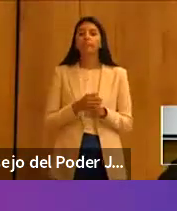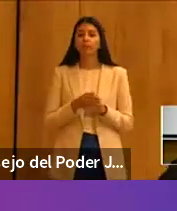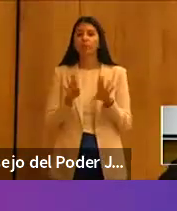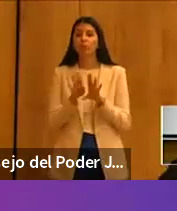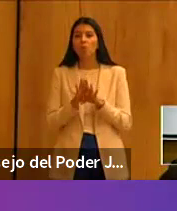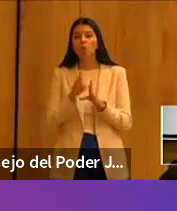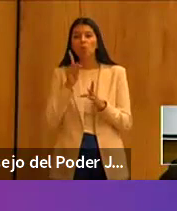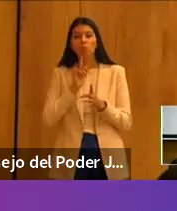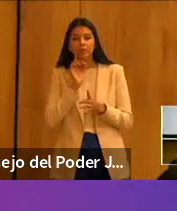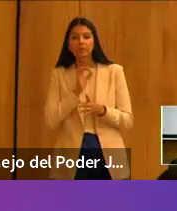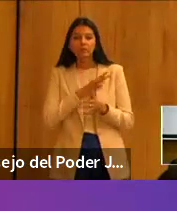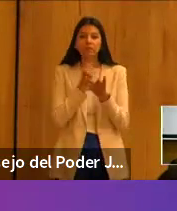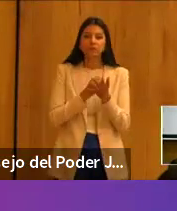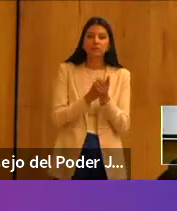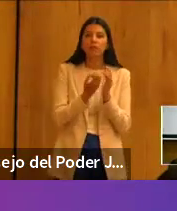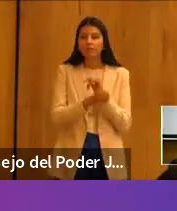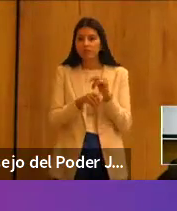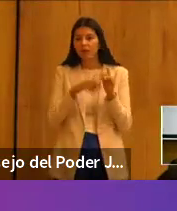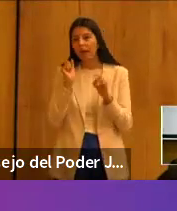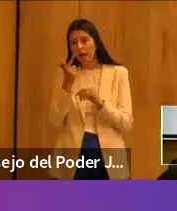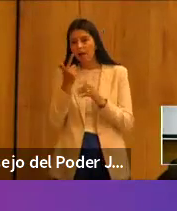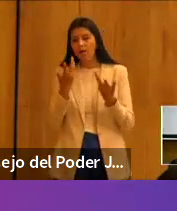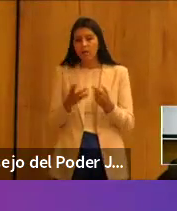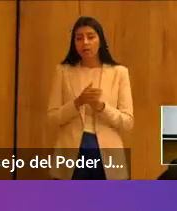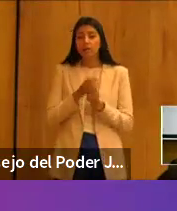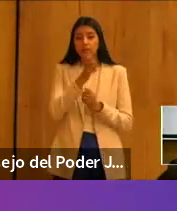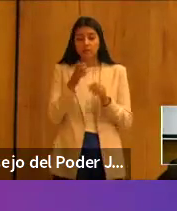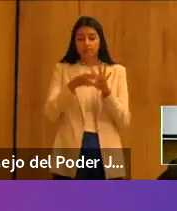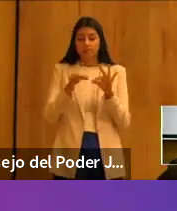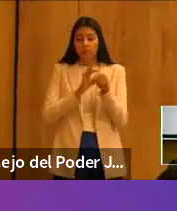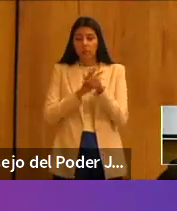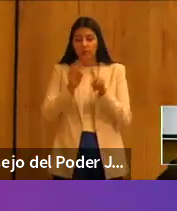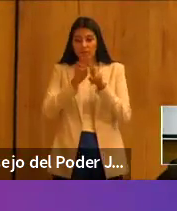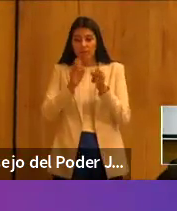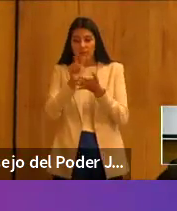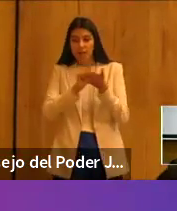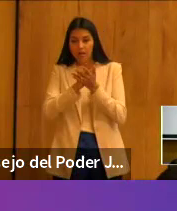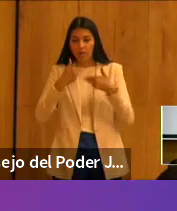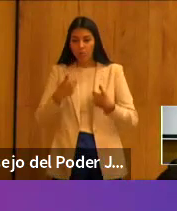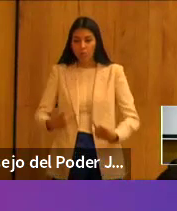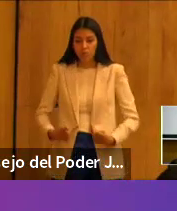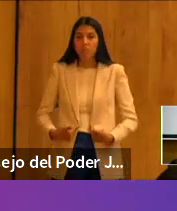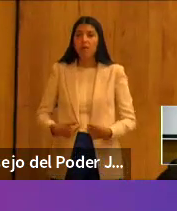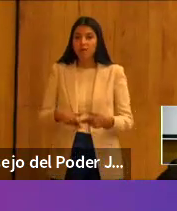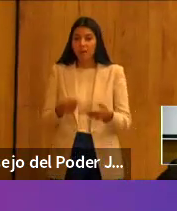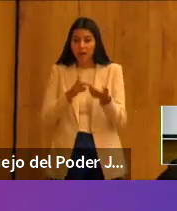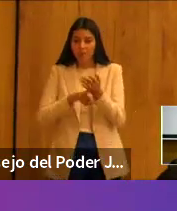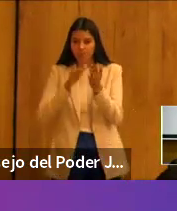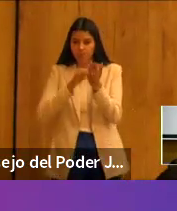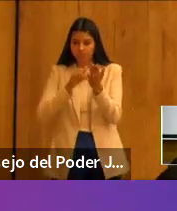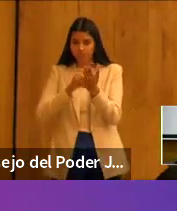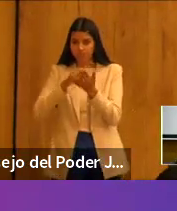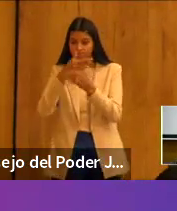la confesión y adminiculando esa documental con la presunción legal y humana y la instrumental de actuaciones, pues